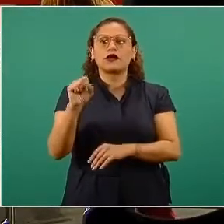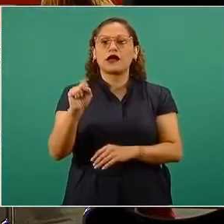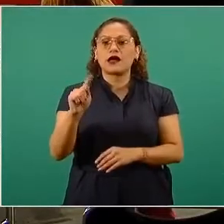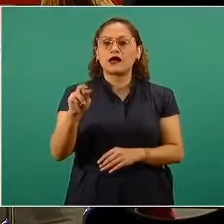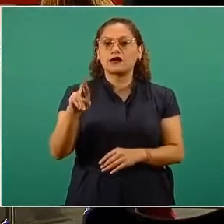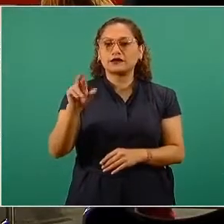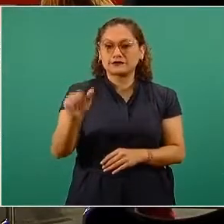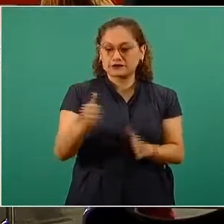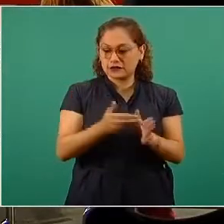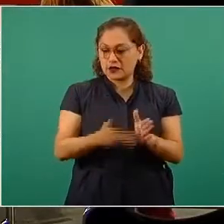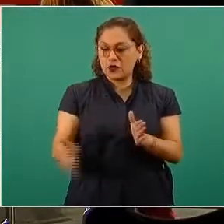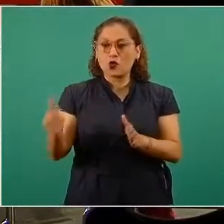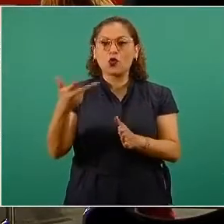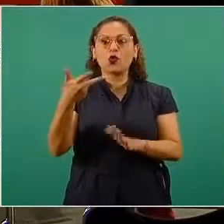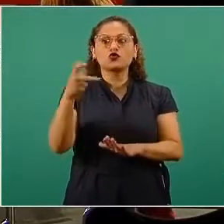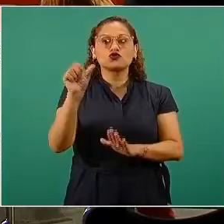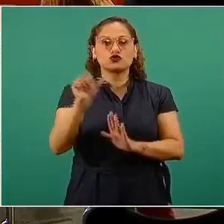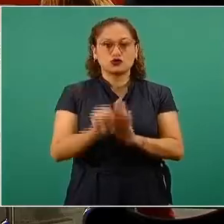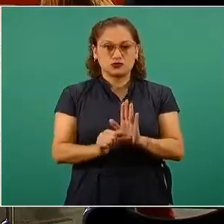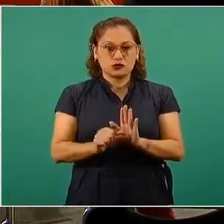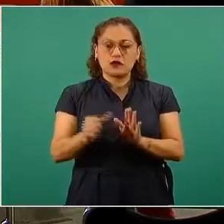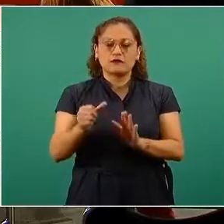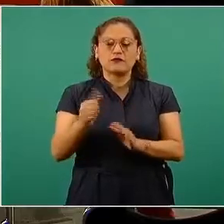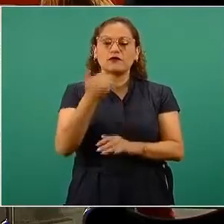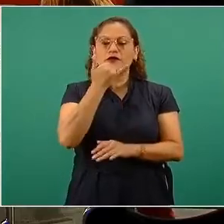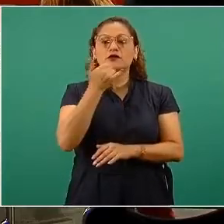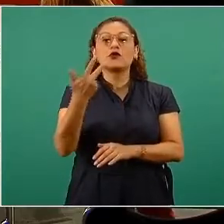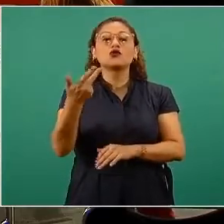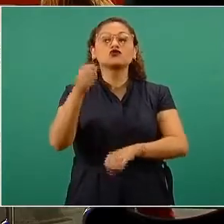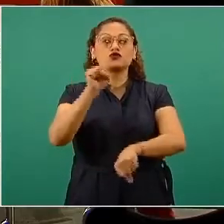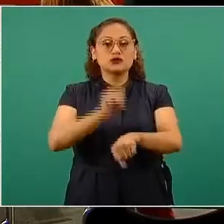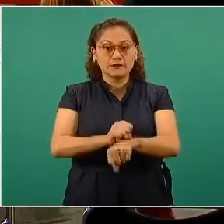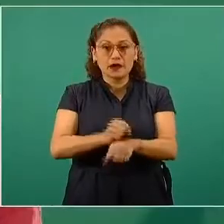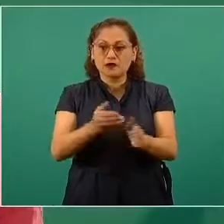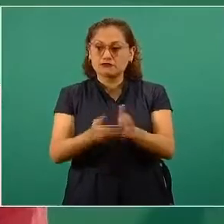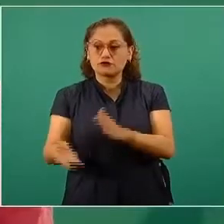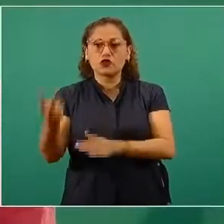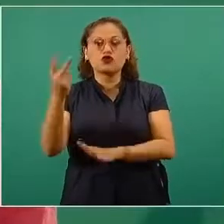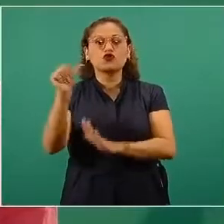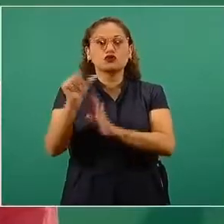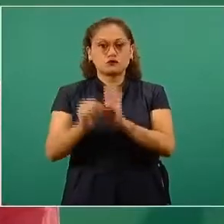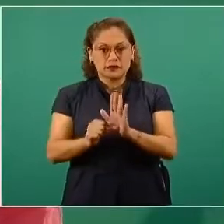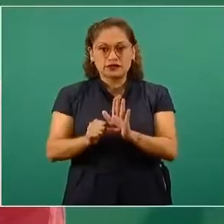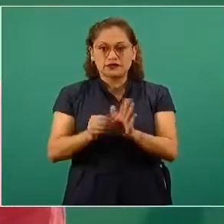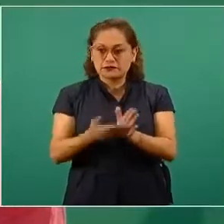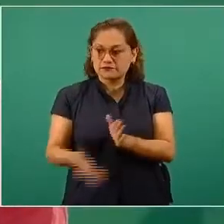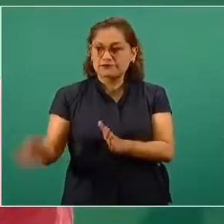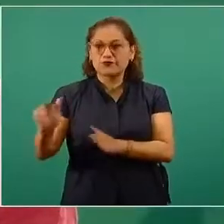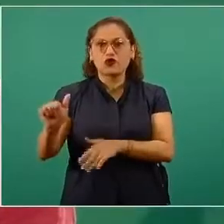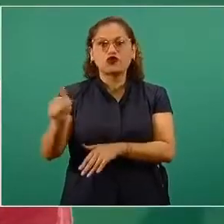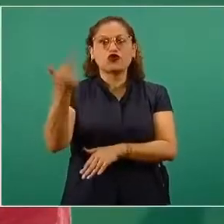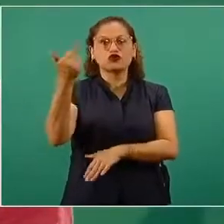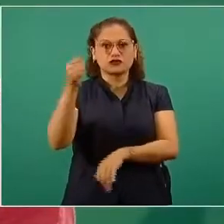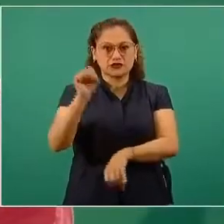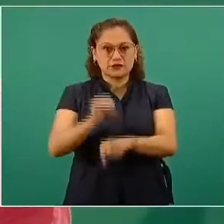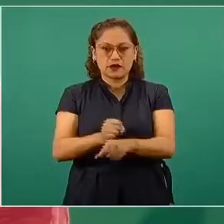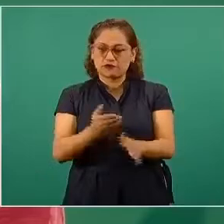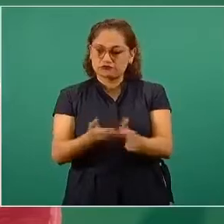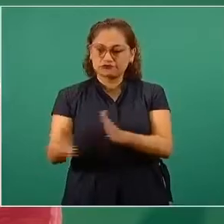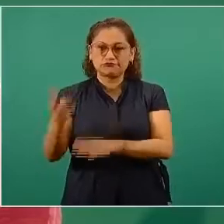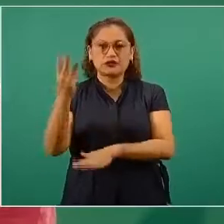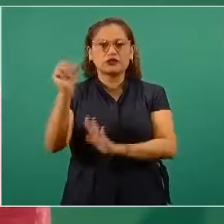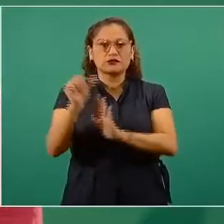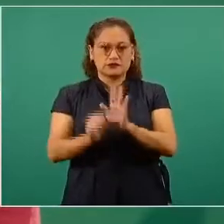8 semanas, es decir, 2 meses, y hasta 12 semanas, 3 meses. Entonces, este intervalo